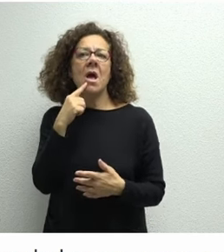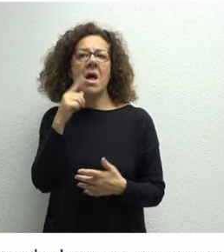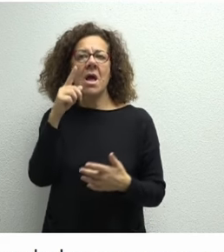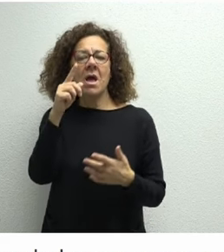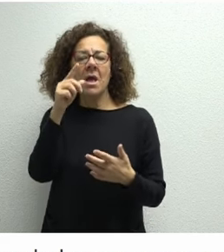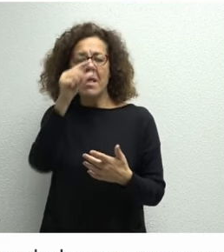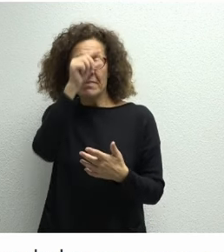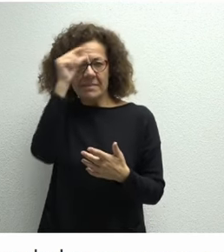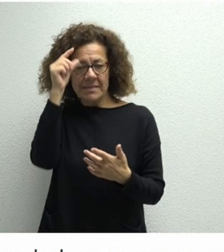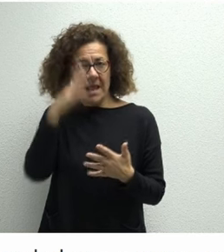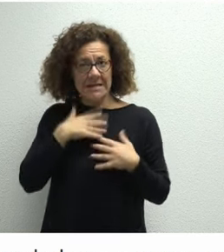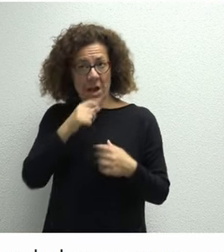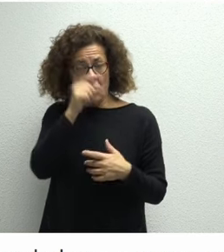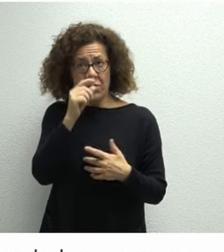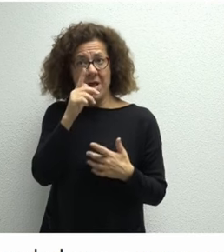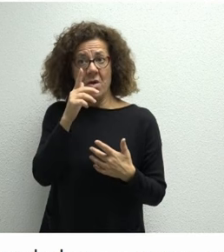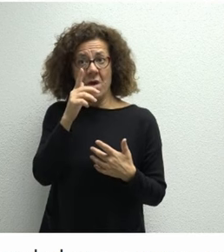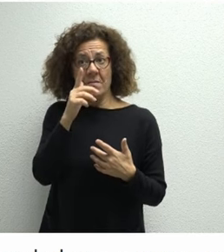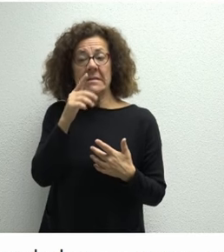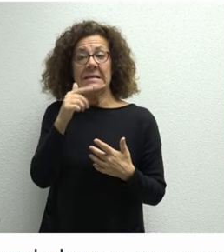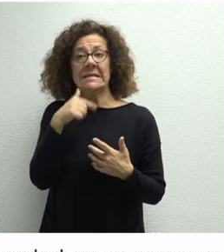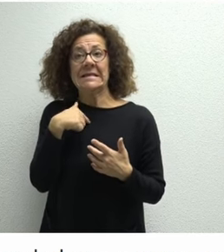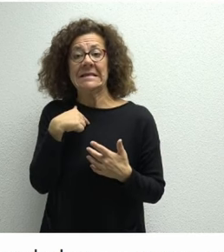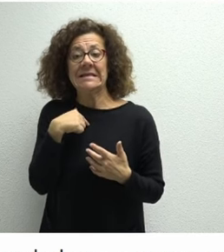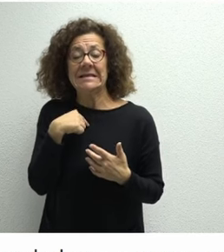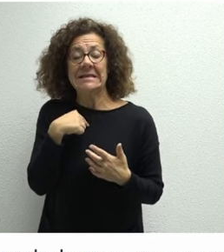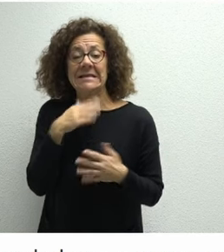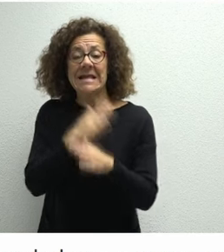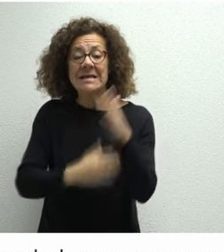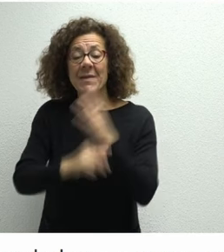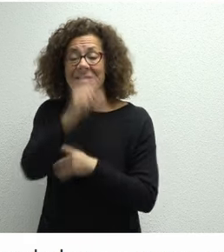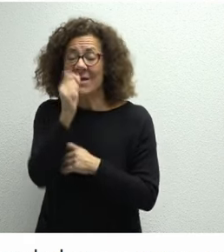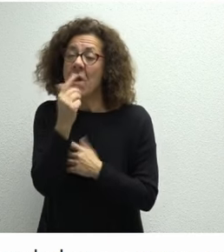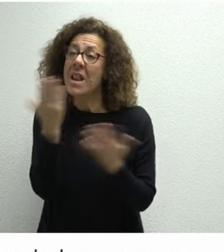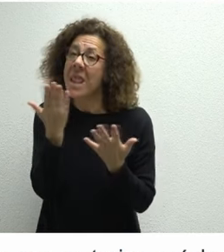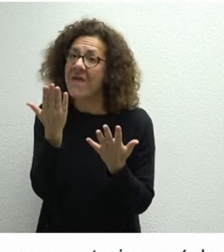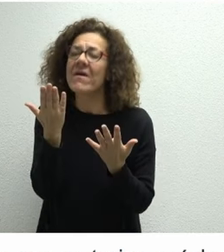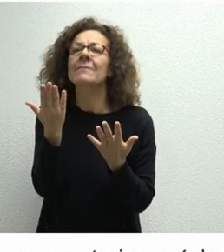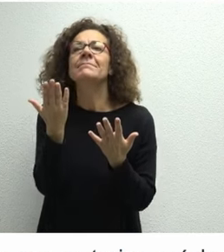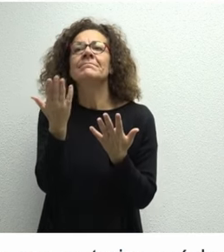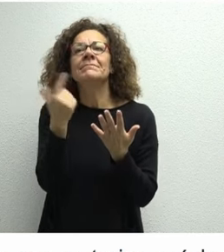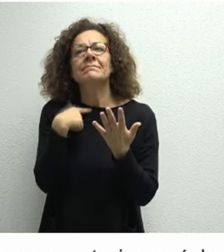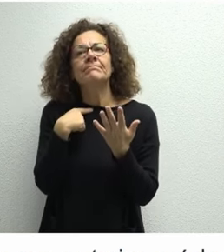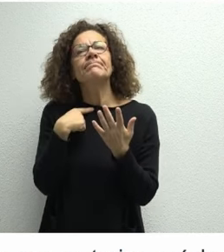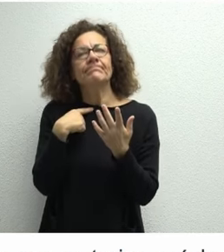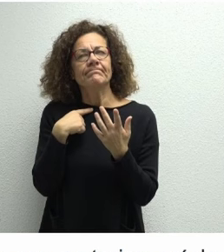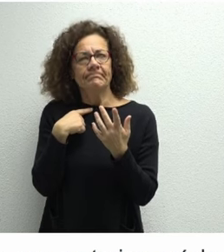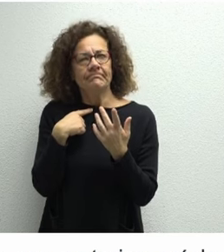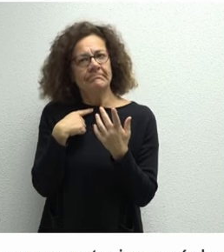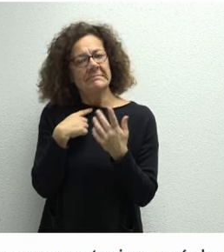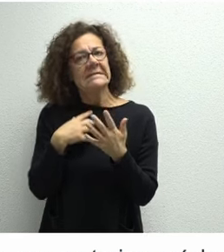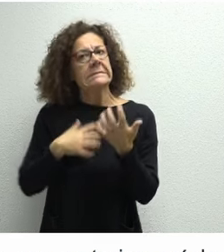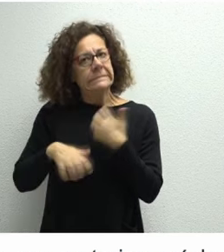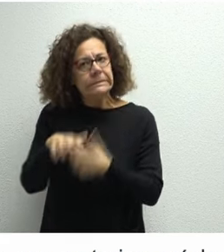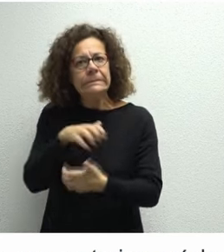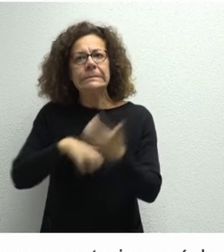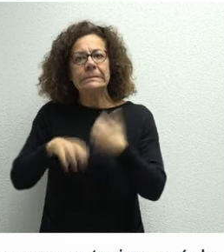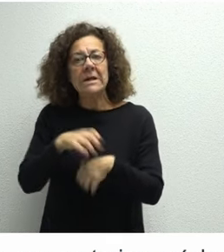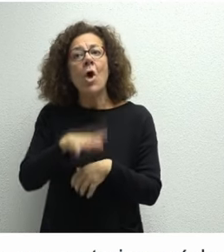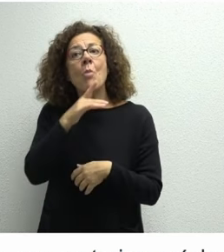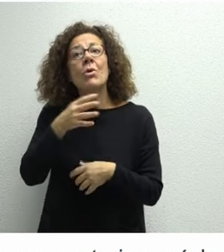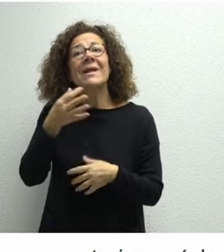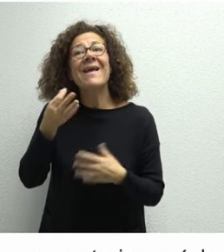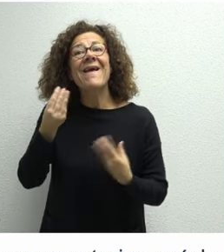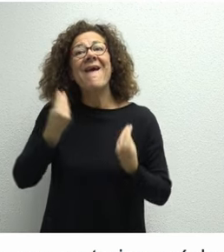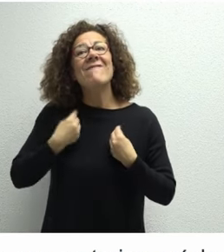paranoide eh da mucha guerra entre comillas porque vive en un pueblo de la zona